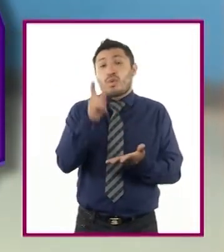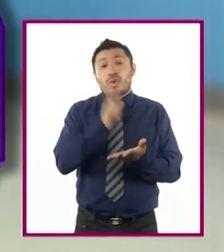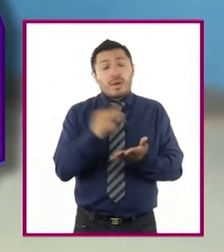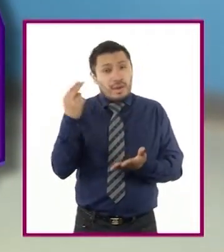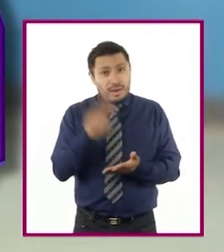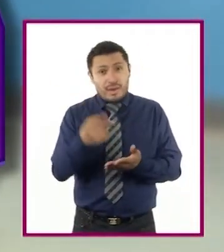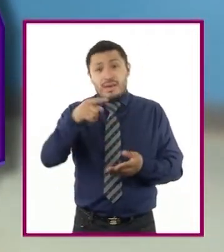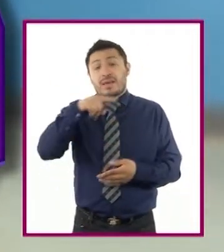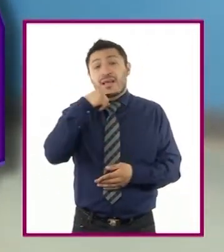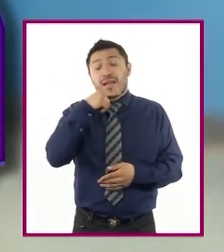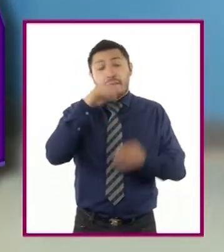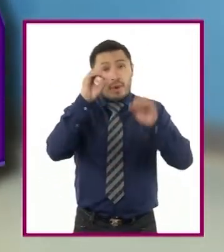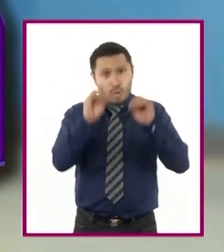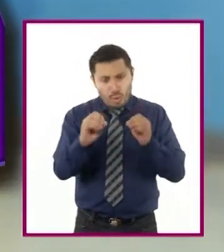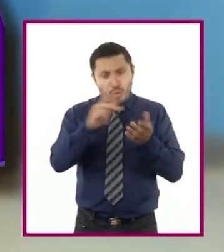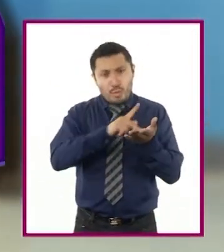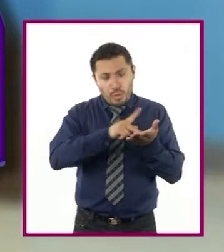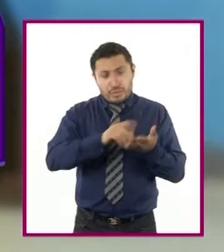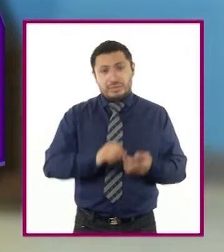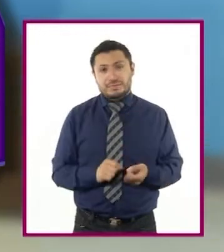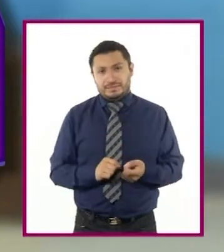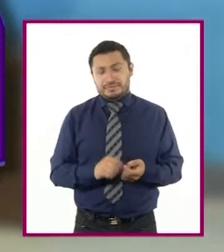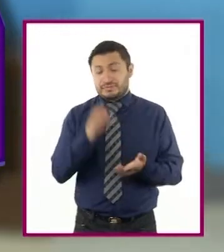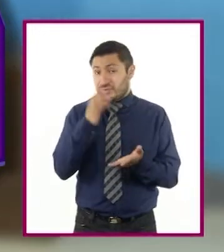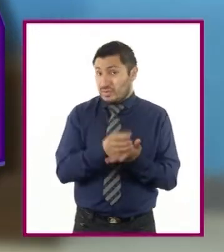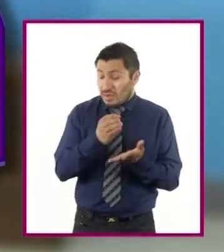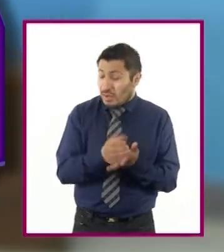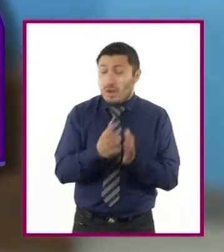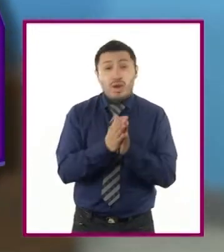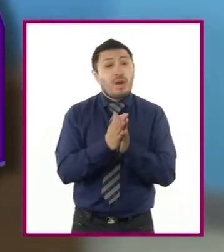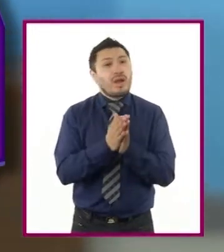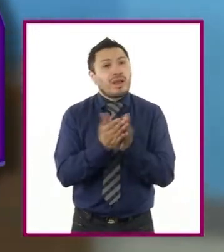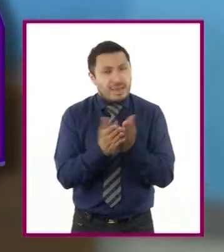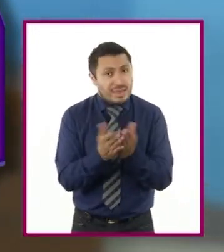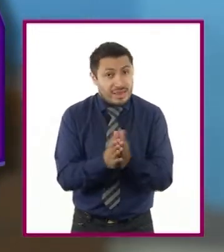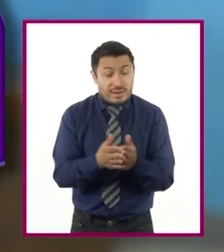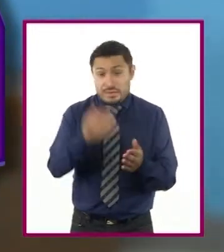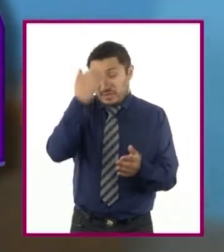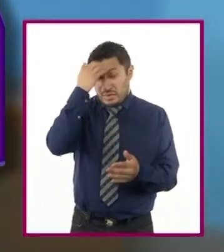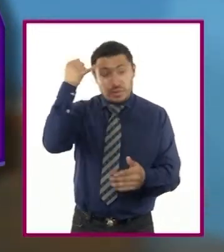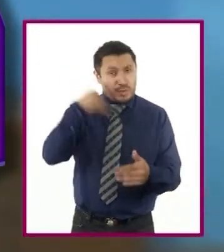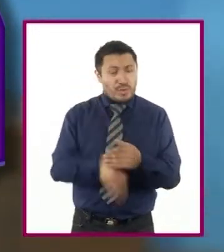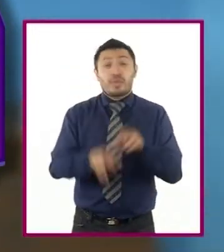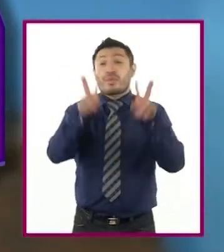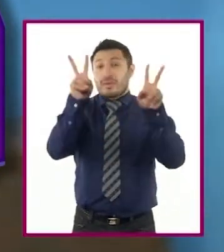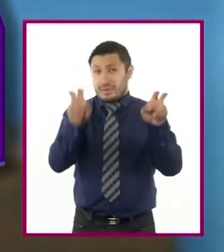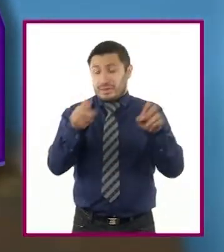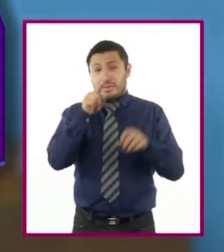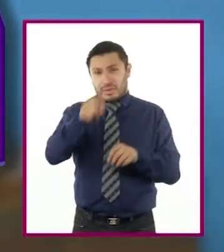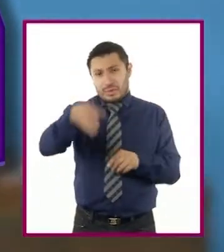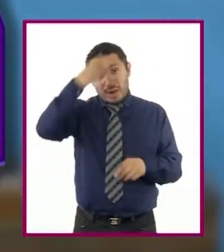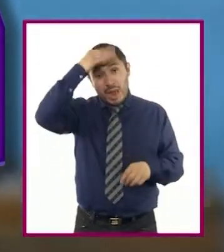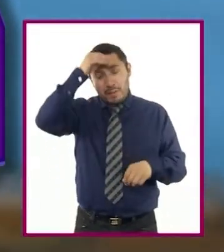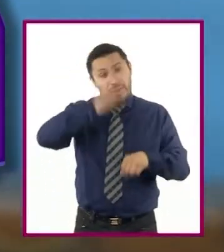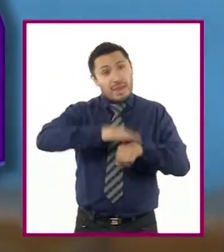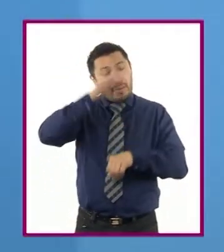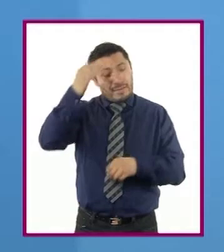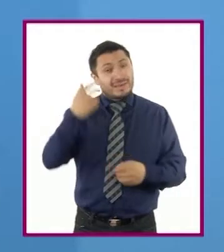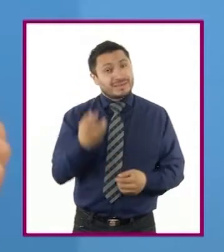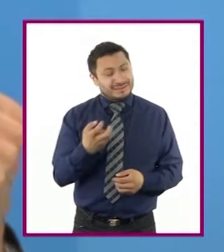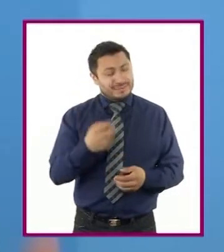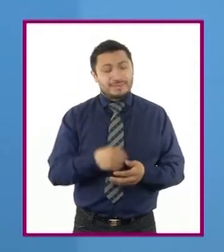lápiz o bolígrafo, cuaderno y su libro de texto para profundizar y ampliar sus conocimientos acerca del